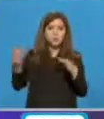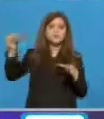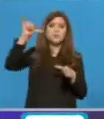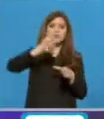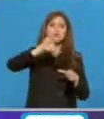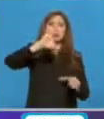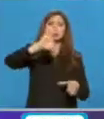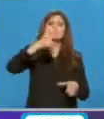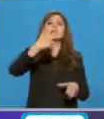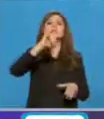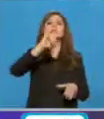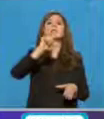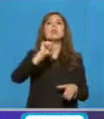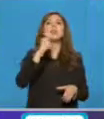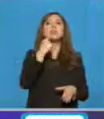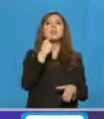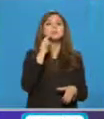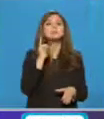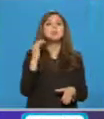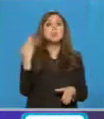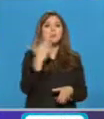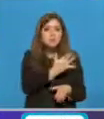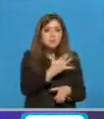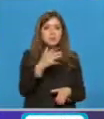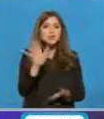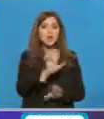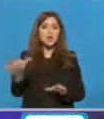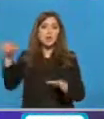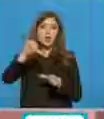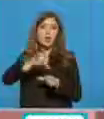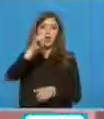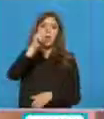chía. También. Mire ya. ¿no? Y tu agüita de limón con chía.